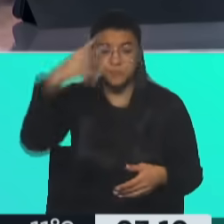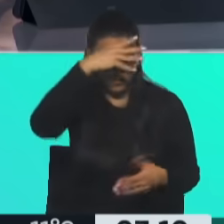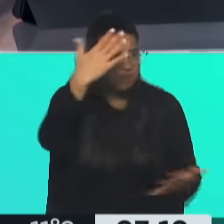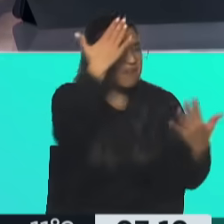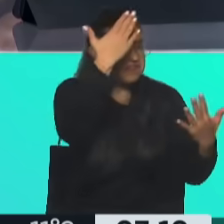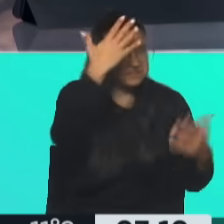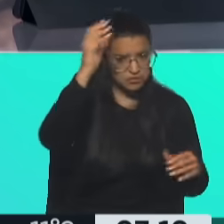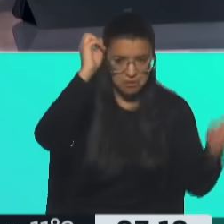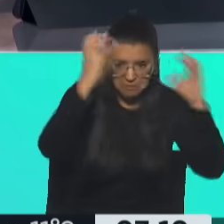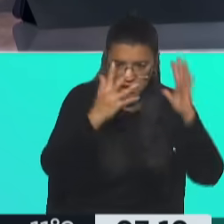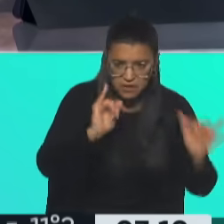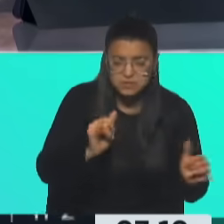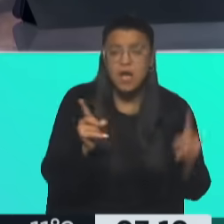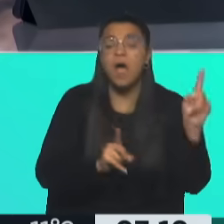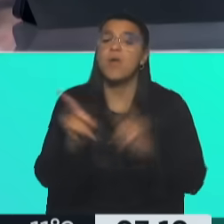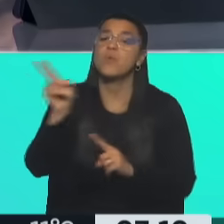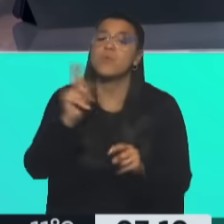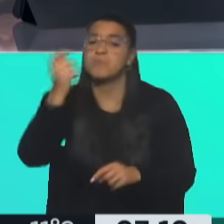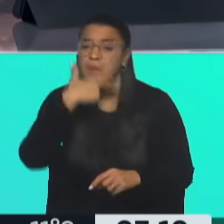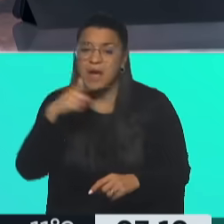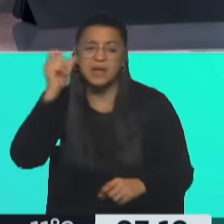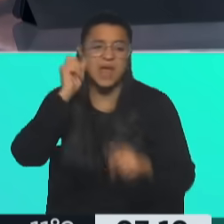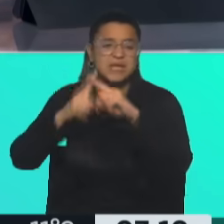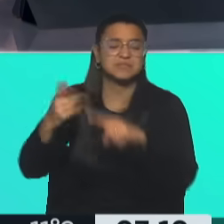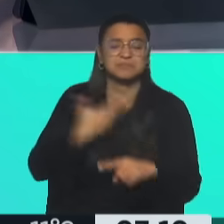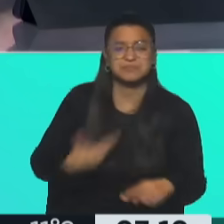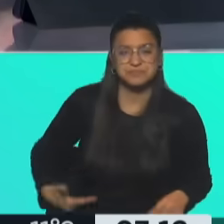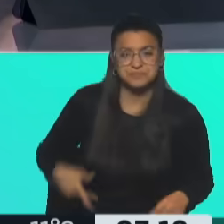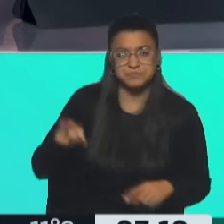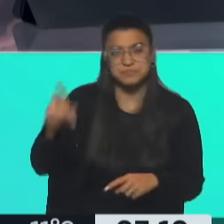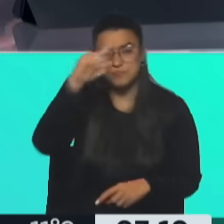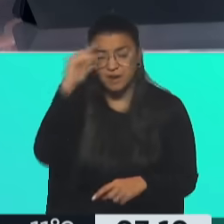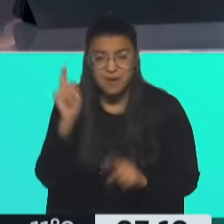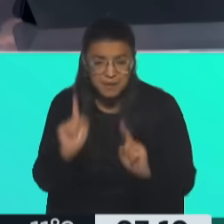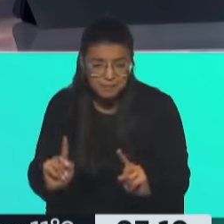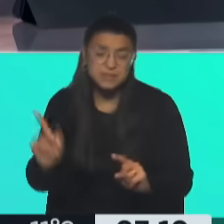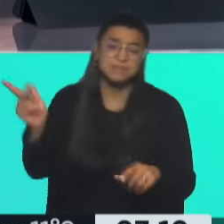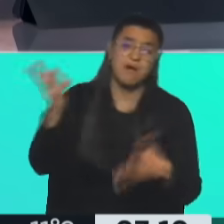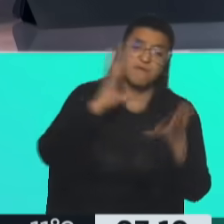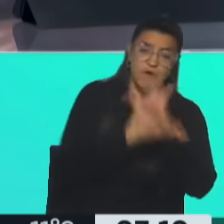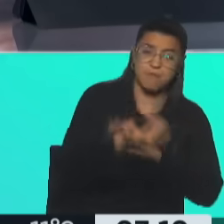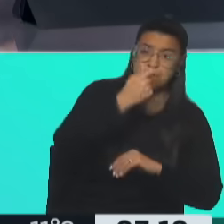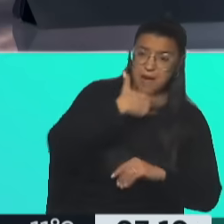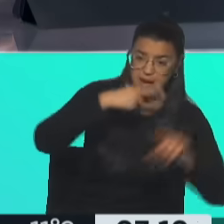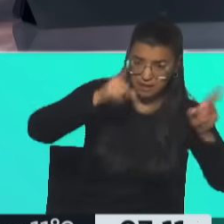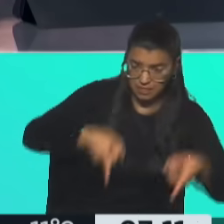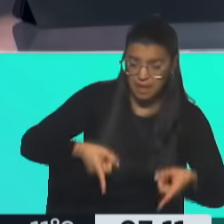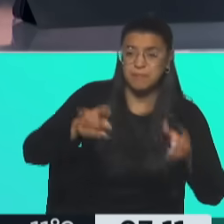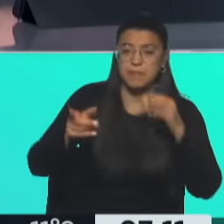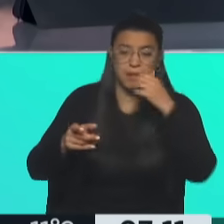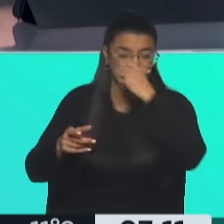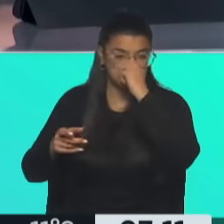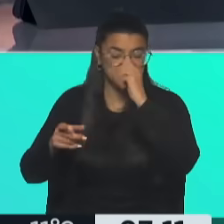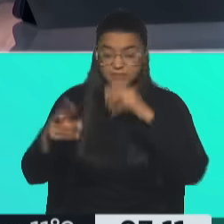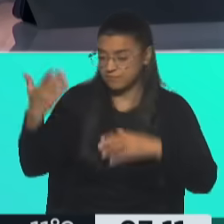felicitó algunos gestos que tuvo con Mauricio macri con el ex presidente de la emanación del mismo modo Mauricio macri también tuvo Durante